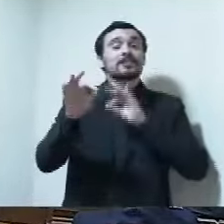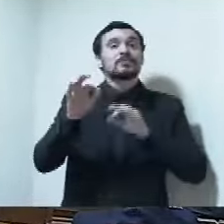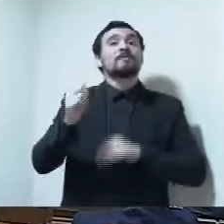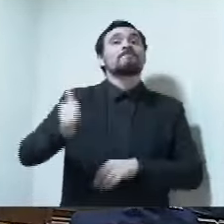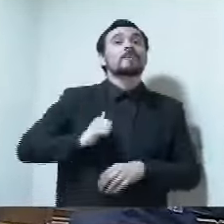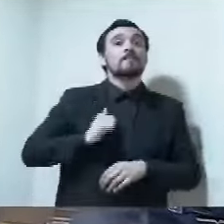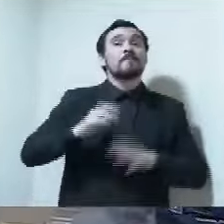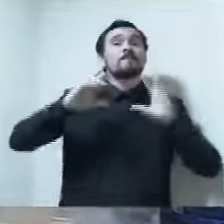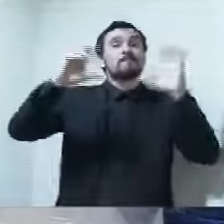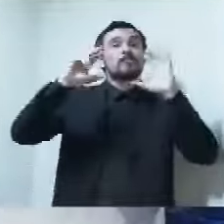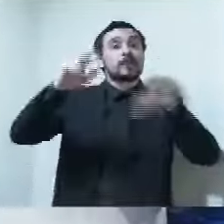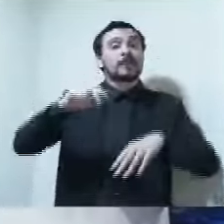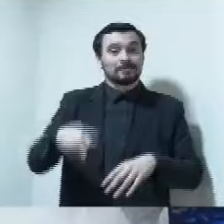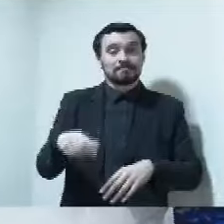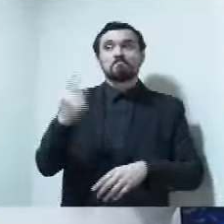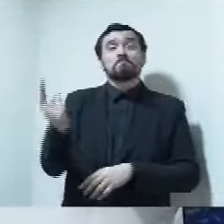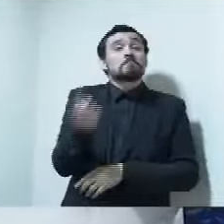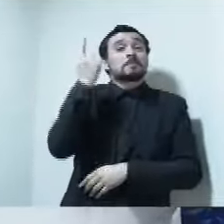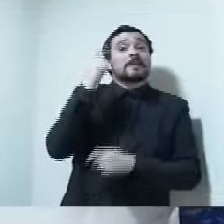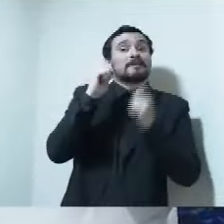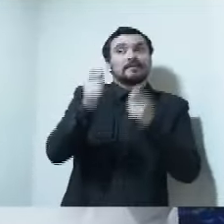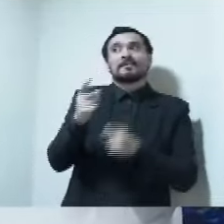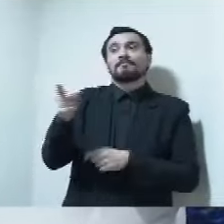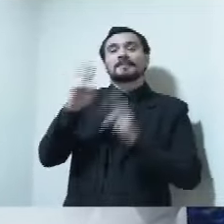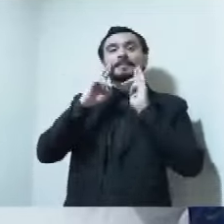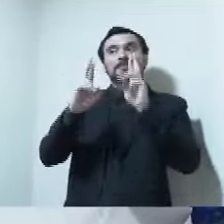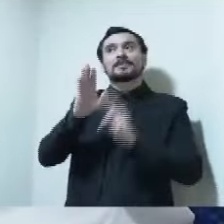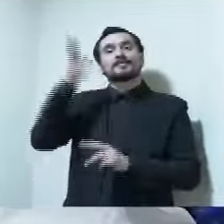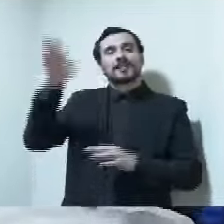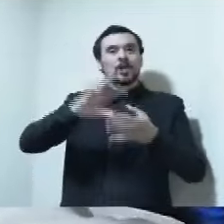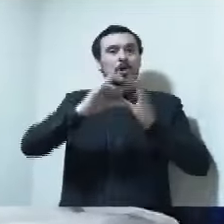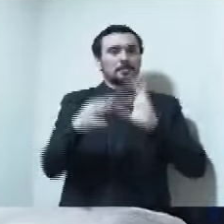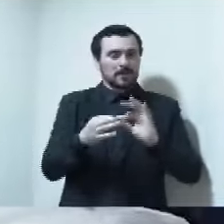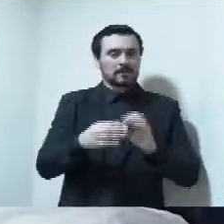playa, que por primera vez nos va a representar en las próximas semanas en las Olimpiadas.